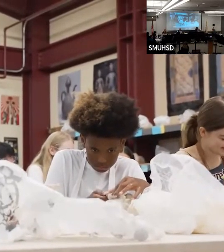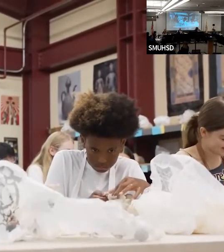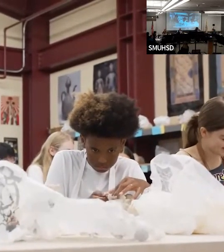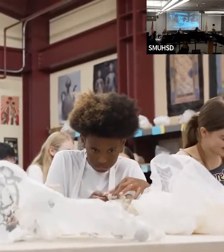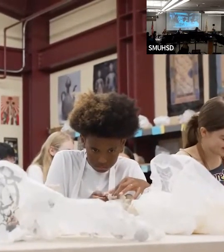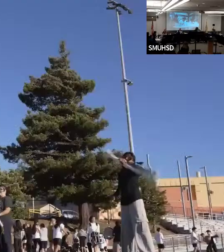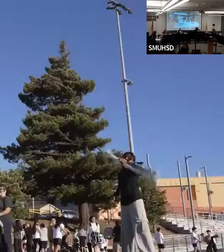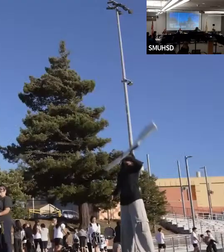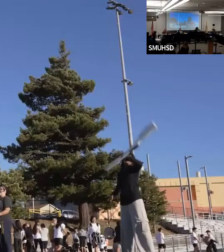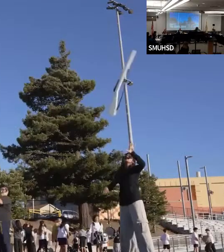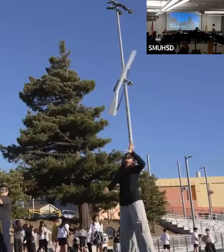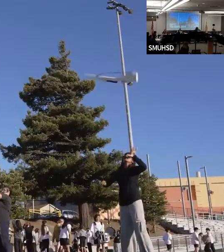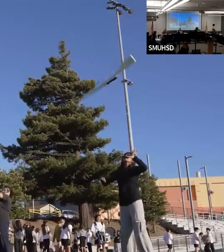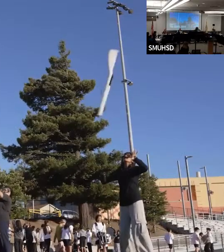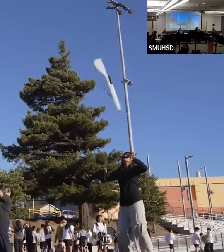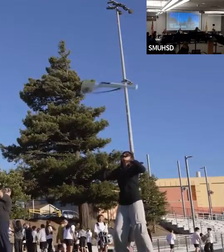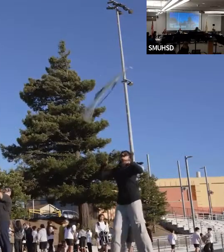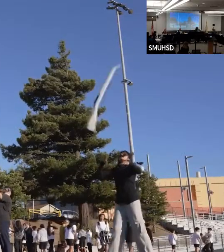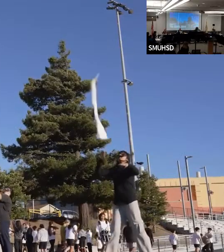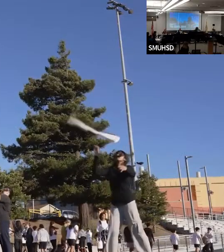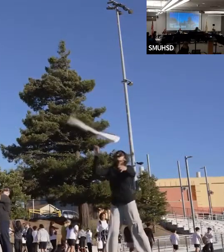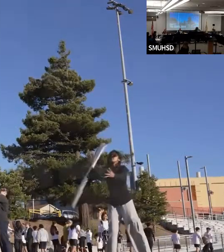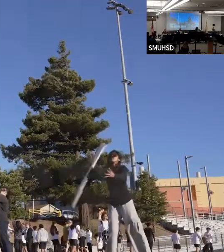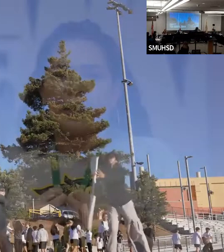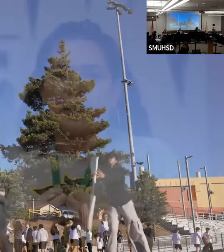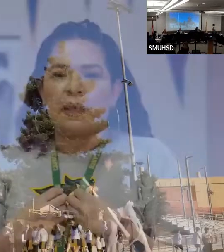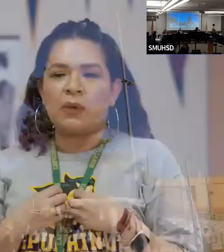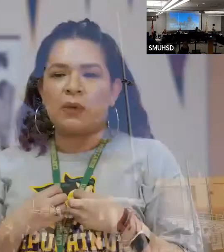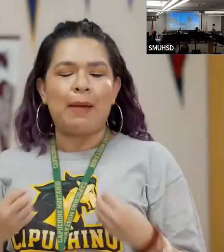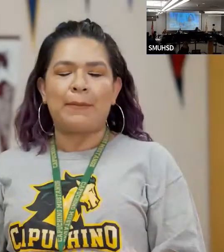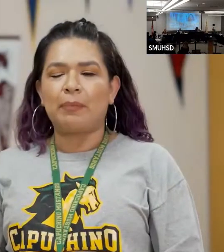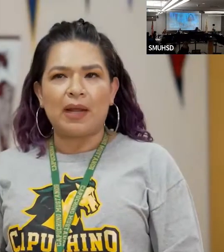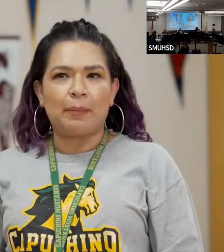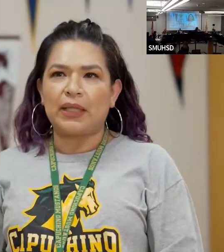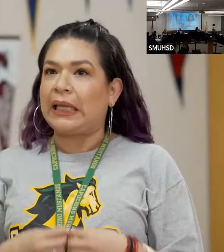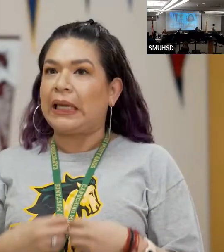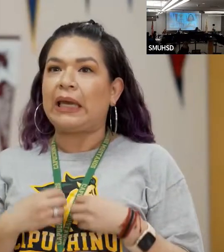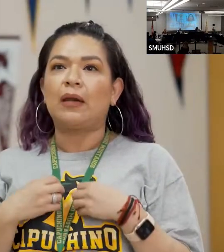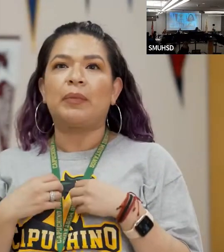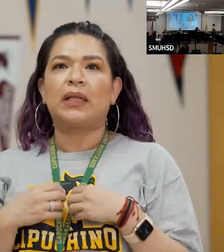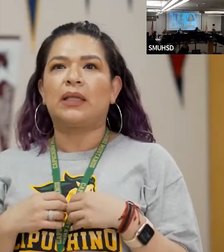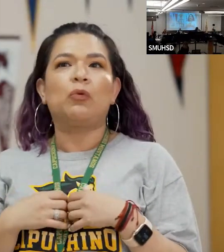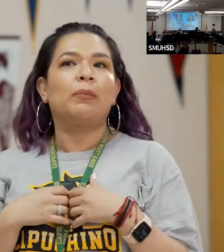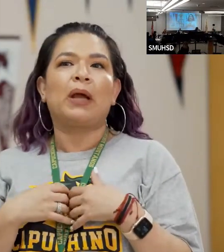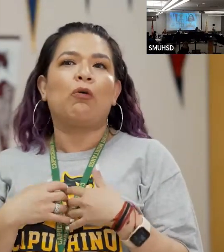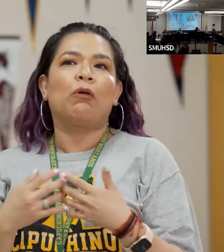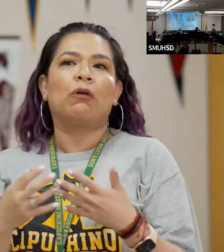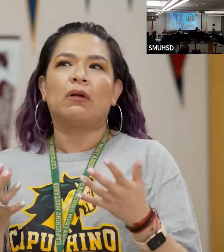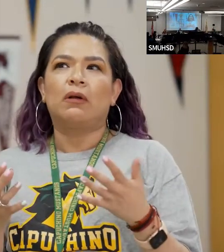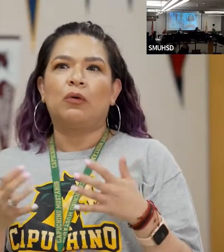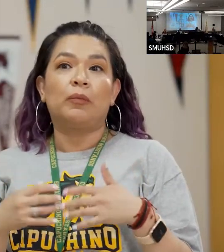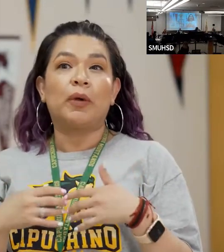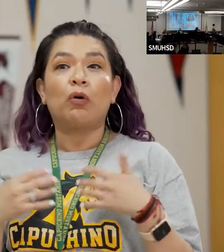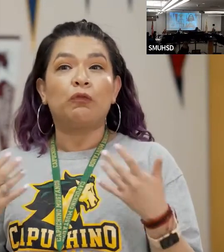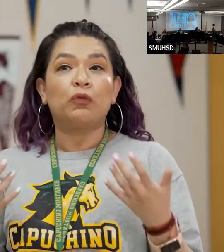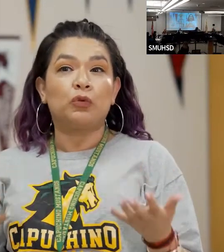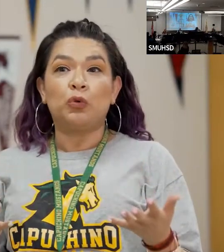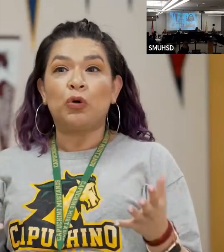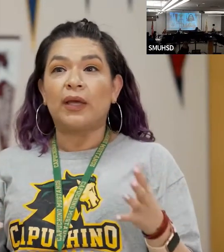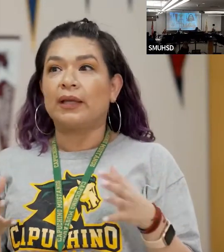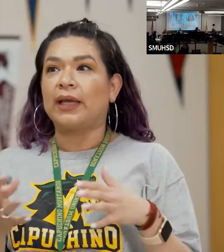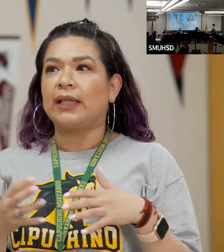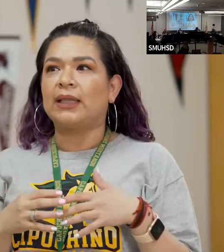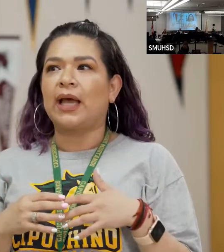hijos, que quieren lo mejor, nuestros estudiantes que tienen una hambre para aprender, para tener un